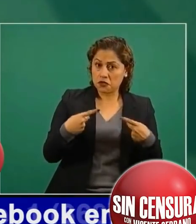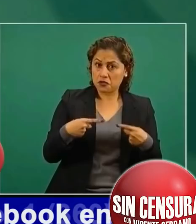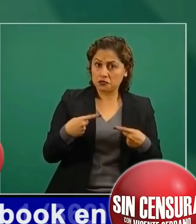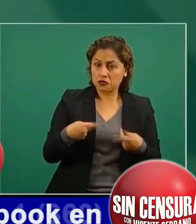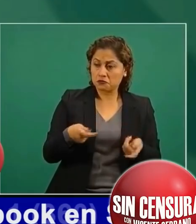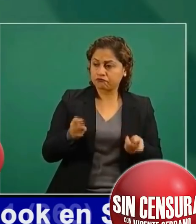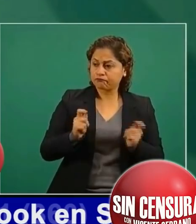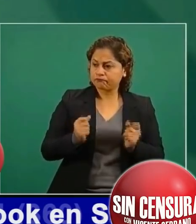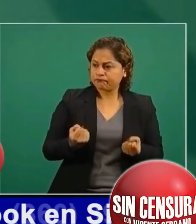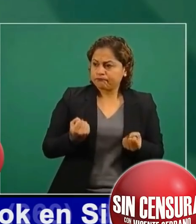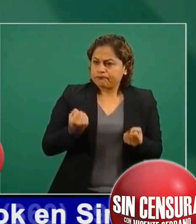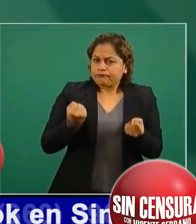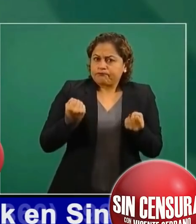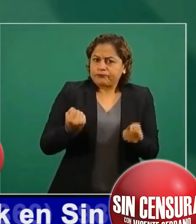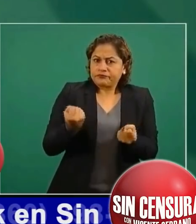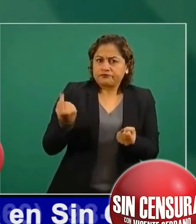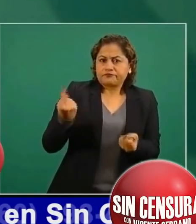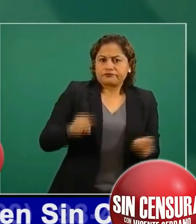contra el mal gobierno.